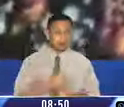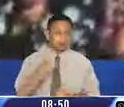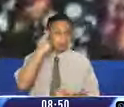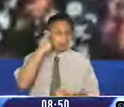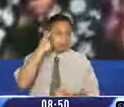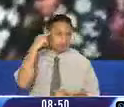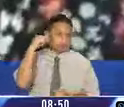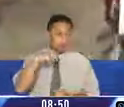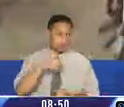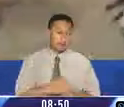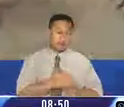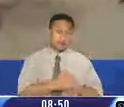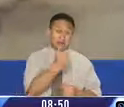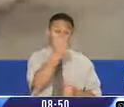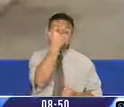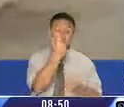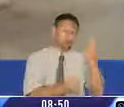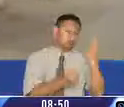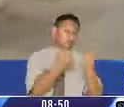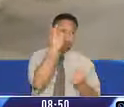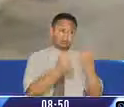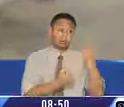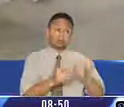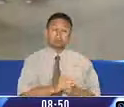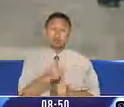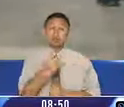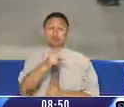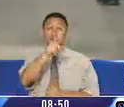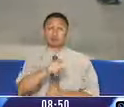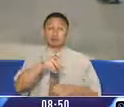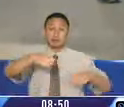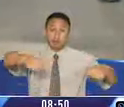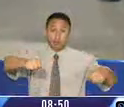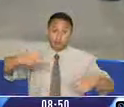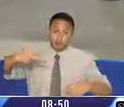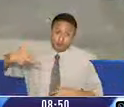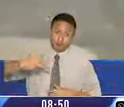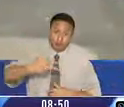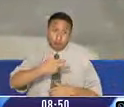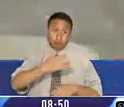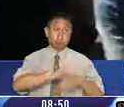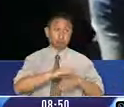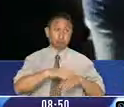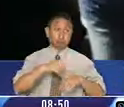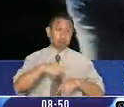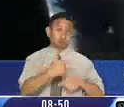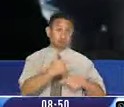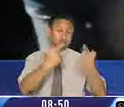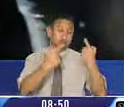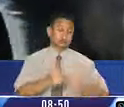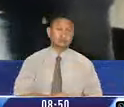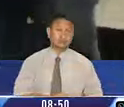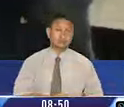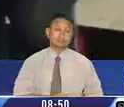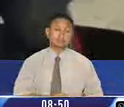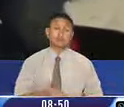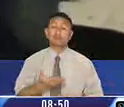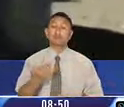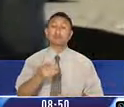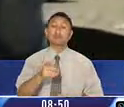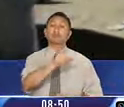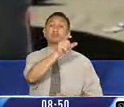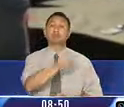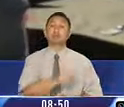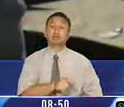pirotécnicos al inicio. Según testigos, 2 personas a bordo de una moto fueron los causantes de las detonaciones que impactaron en un ciudadano